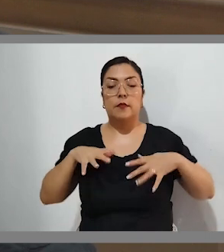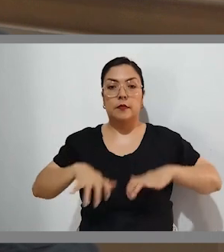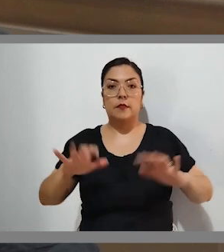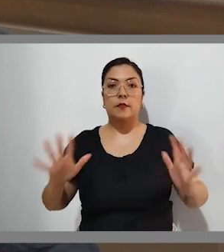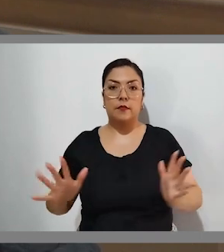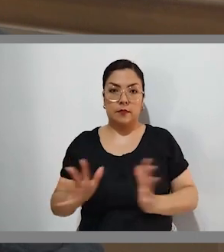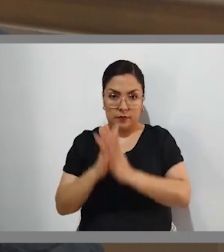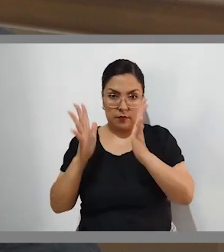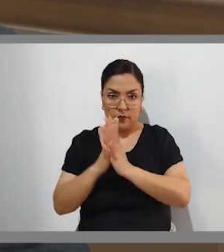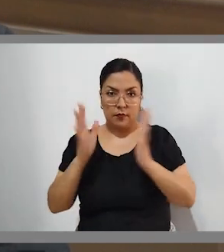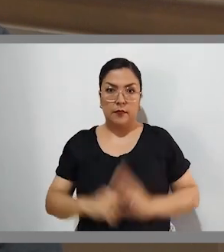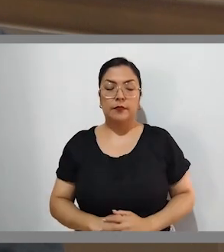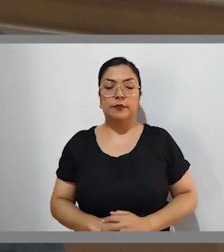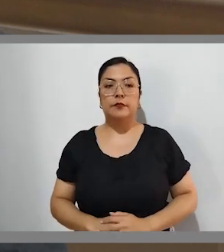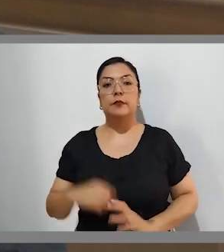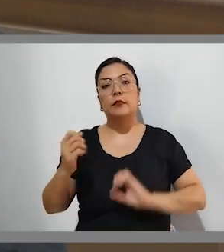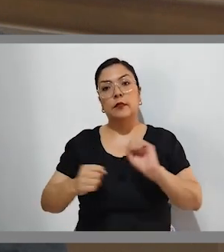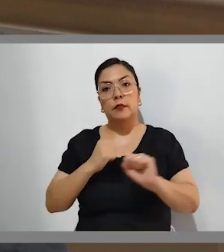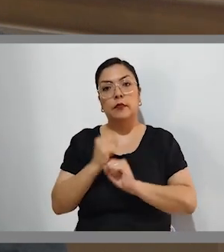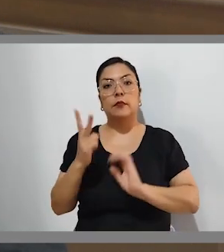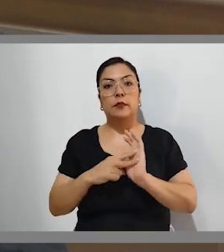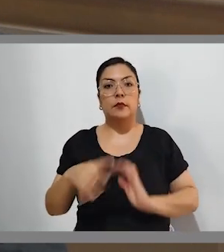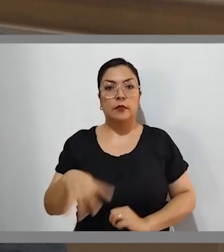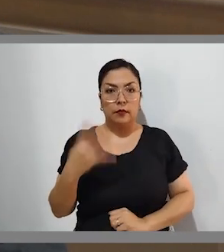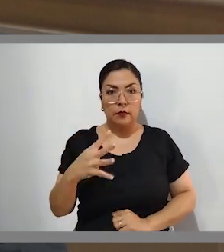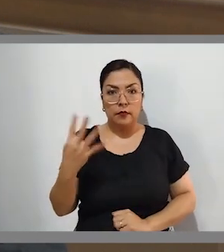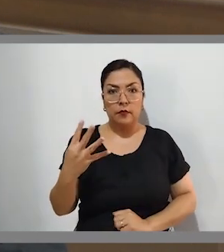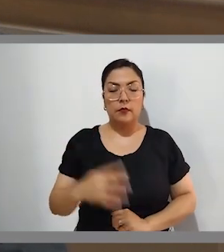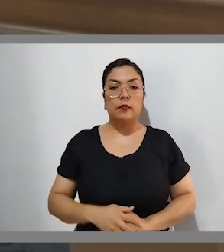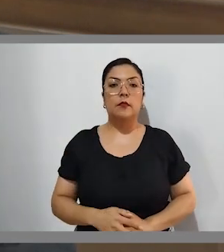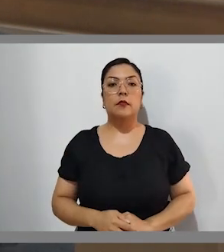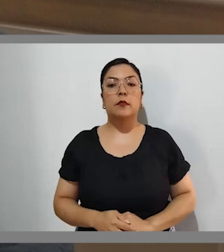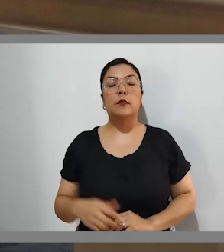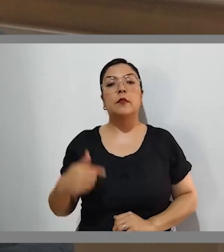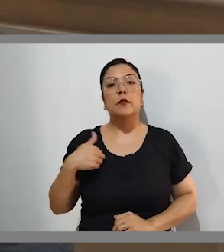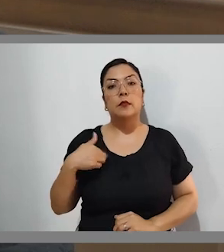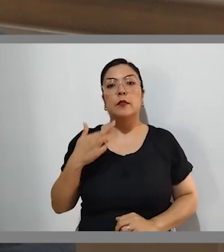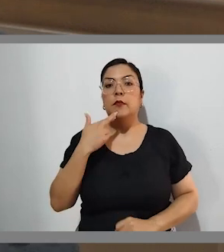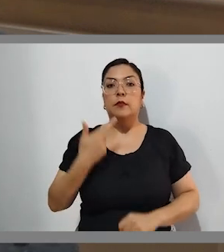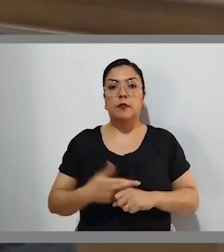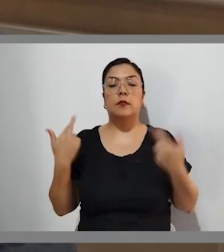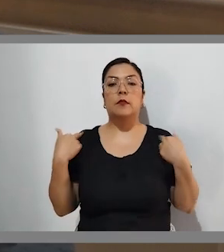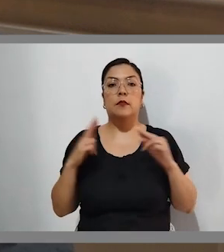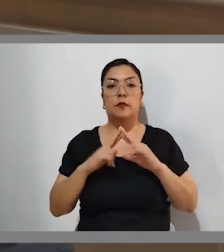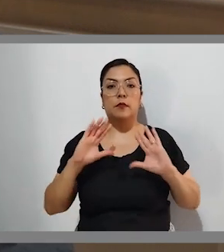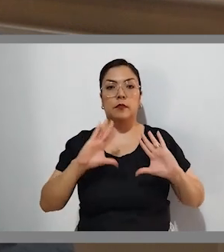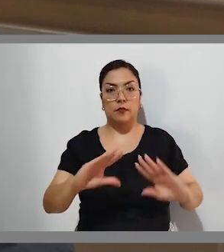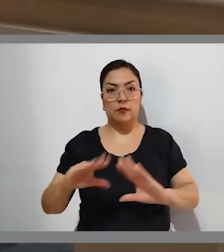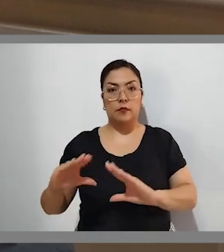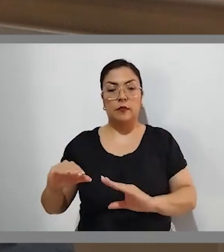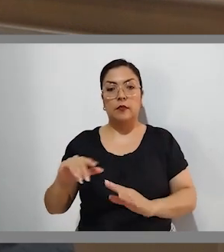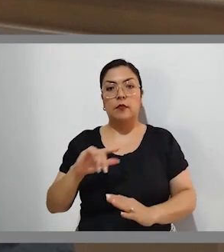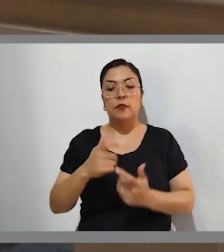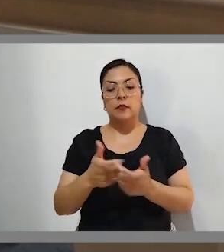Coahuila. Posteriormente, en el 2014, me desempeñé como instructor electoral en la elección interna